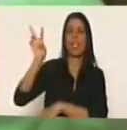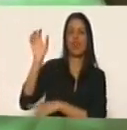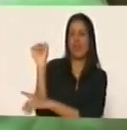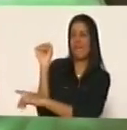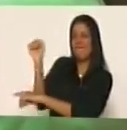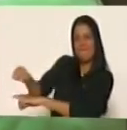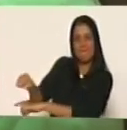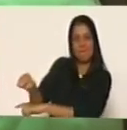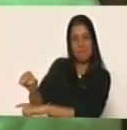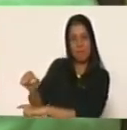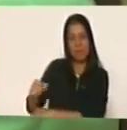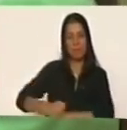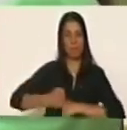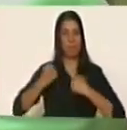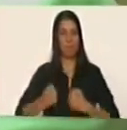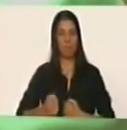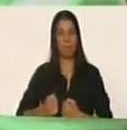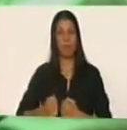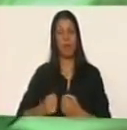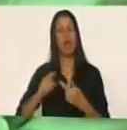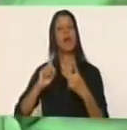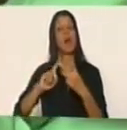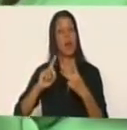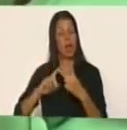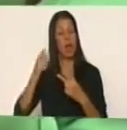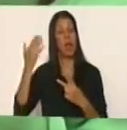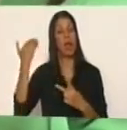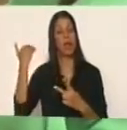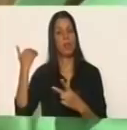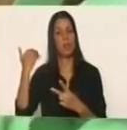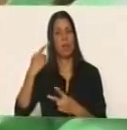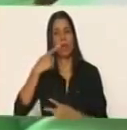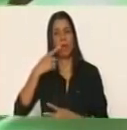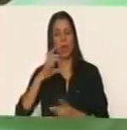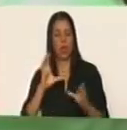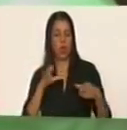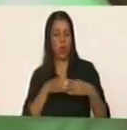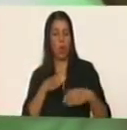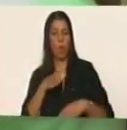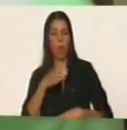Vencimos a una élite que ha